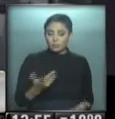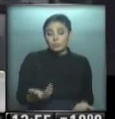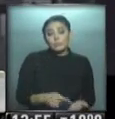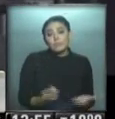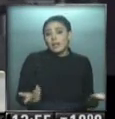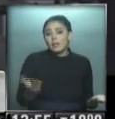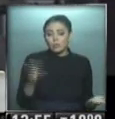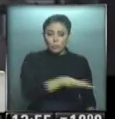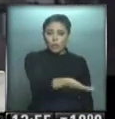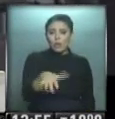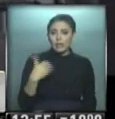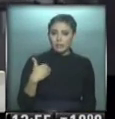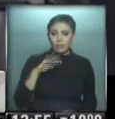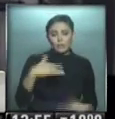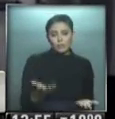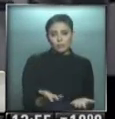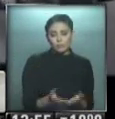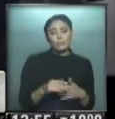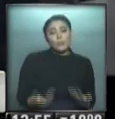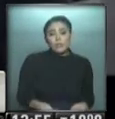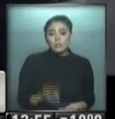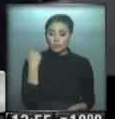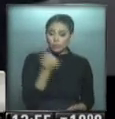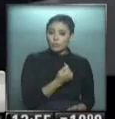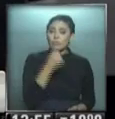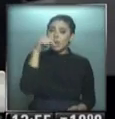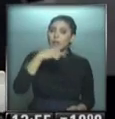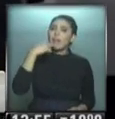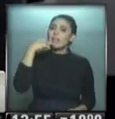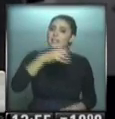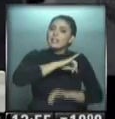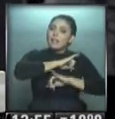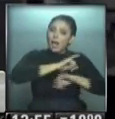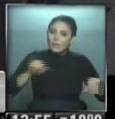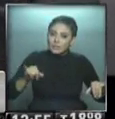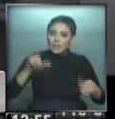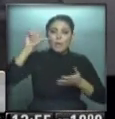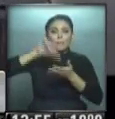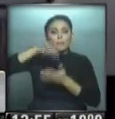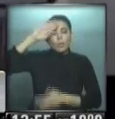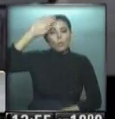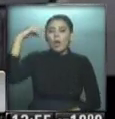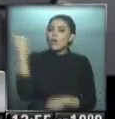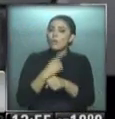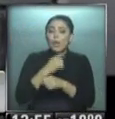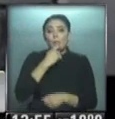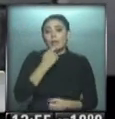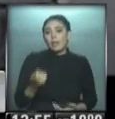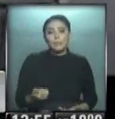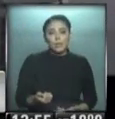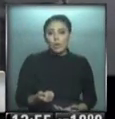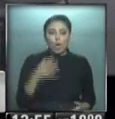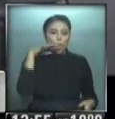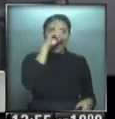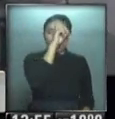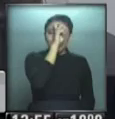para el pueblo argentino pero por eso es que estamos diciendo y avisando que cuba ya no va a poder mantener por ejemplo el